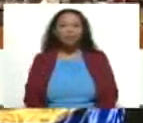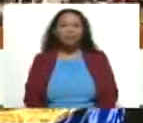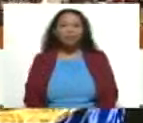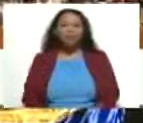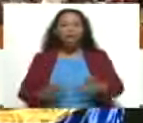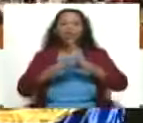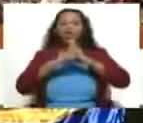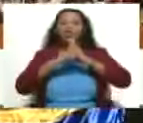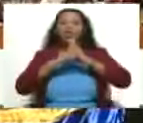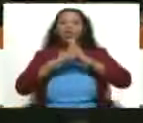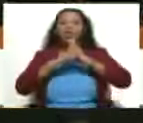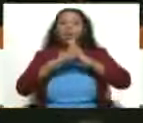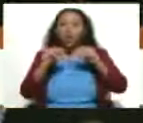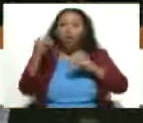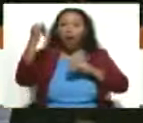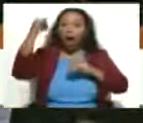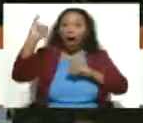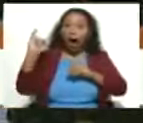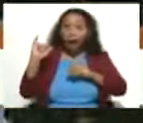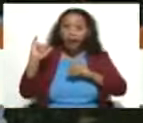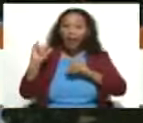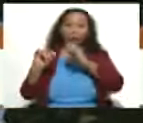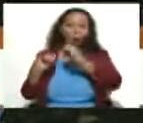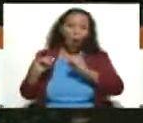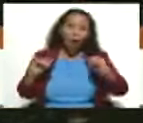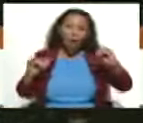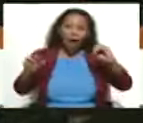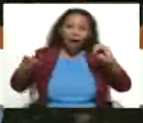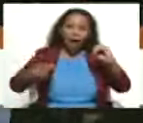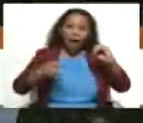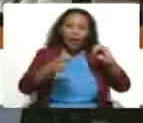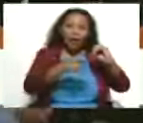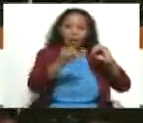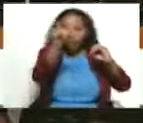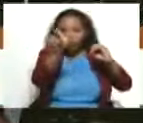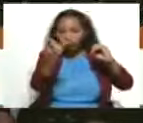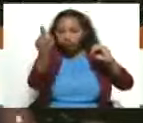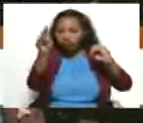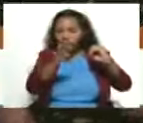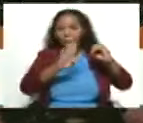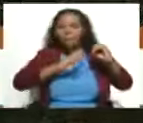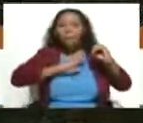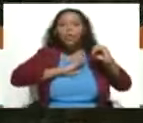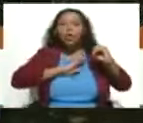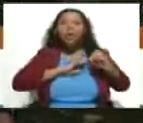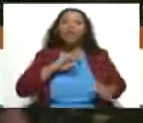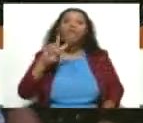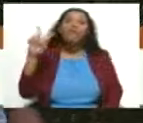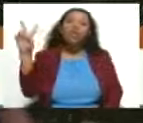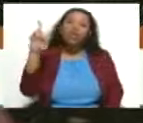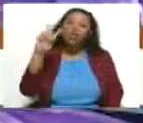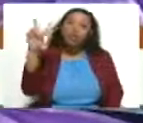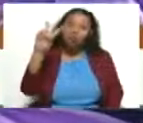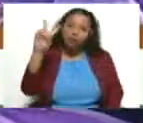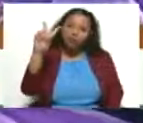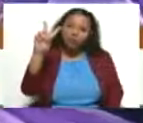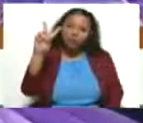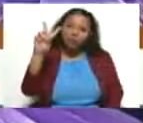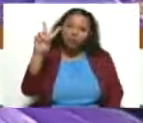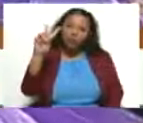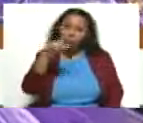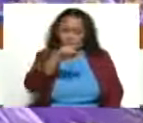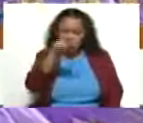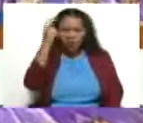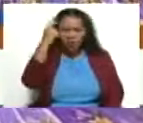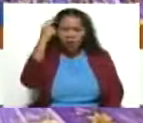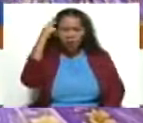Todo lo que esté al oeste del río Esequibo es de Venezuela. Y ustedes saben que la Asamblea